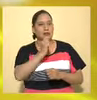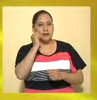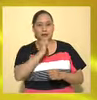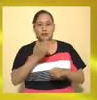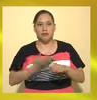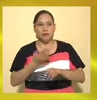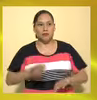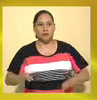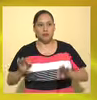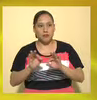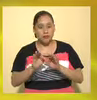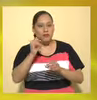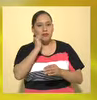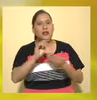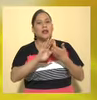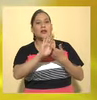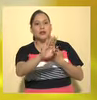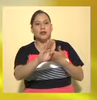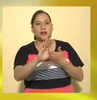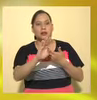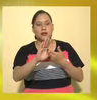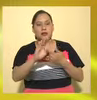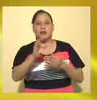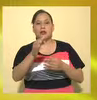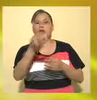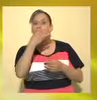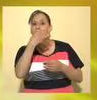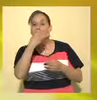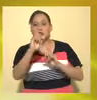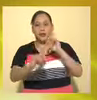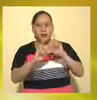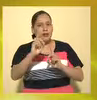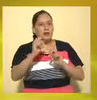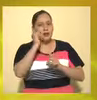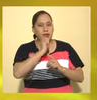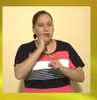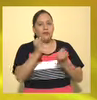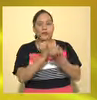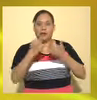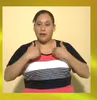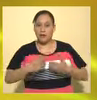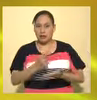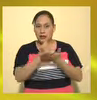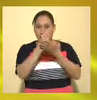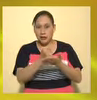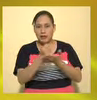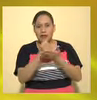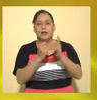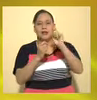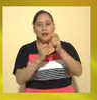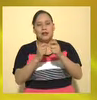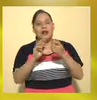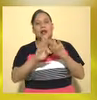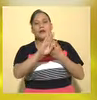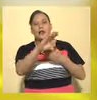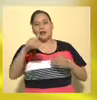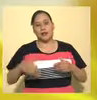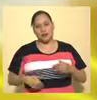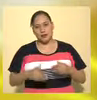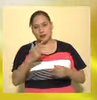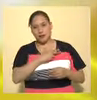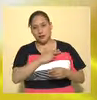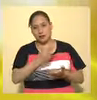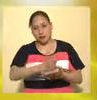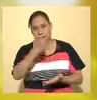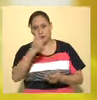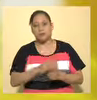es importante tratar de prevenir. Esta parte de la medicina del deporte tiene que ver, y de la fisioterapia deportiva, es prevenir las lesiones. Entonces,